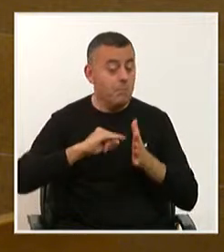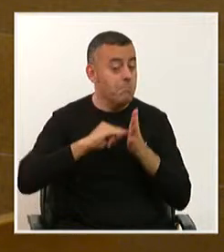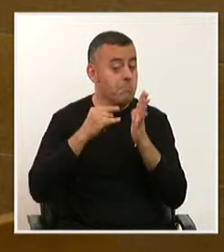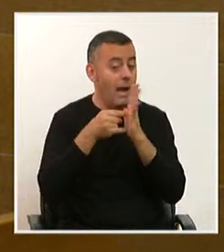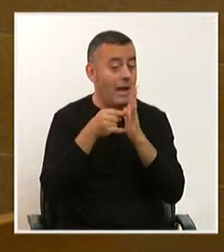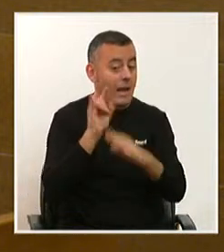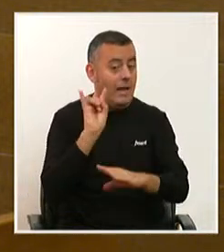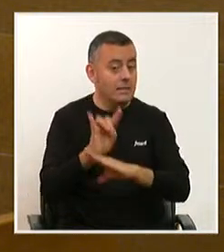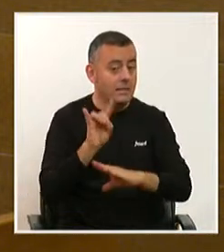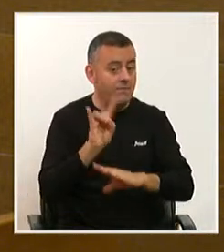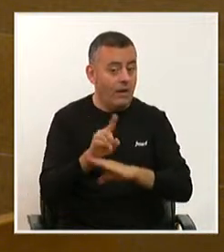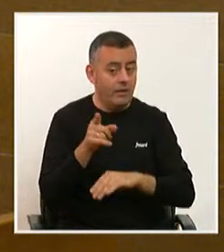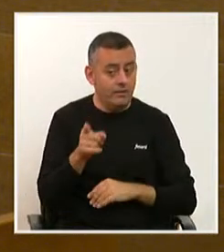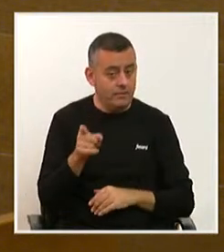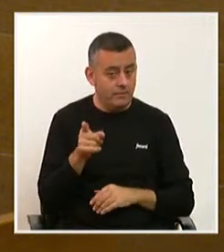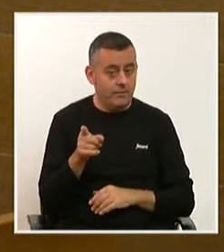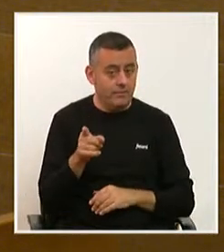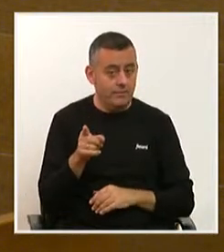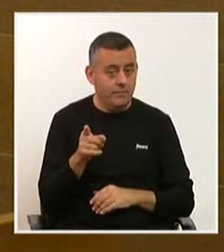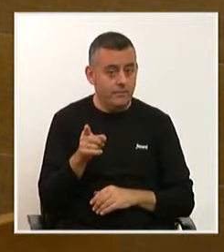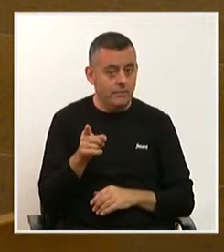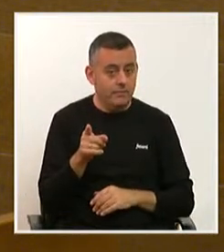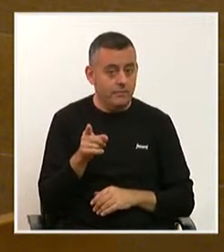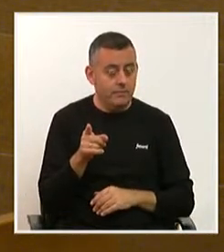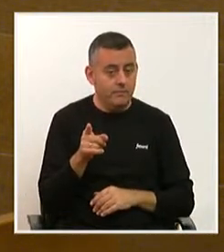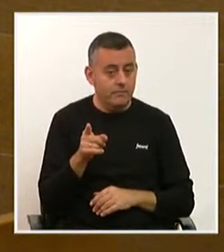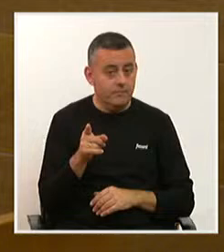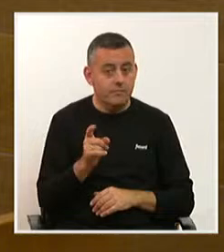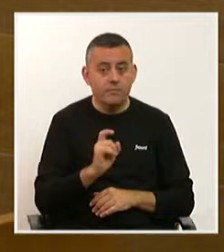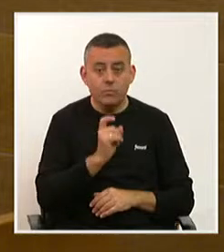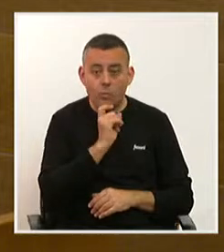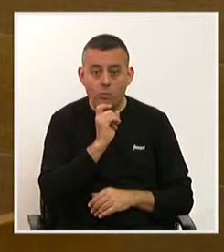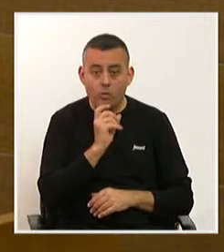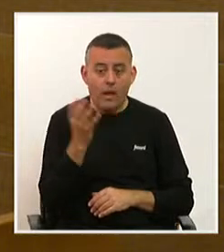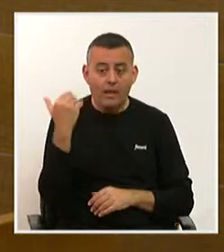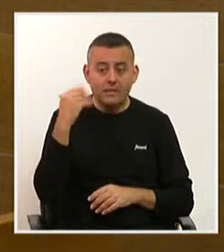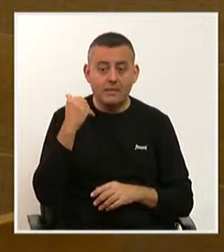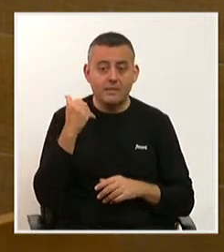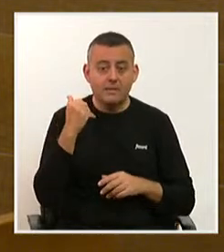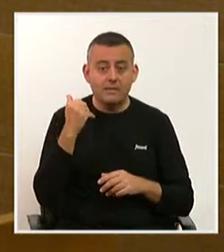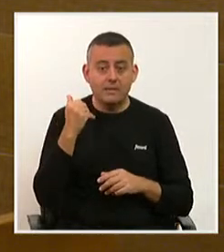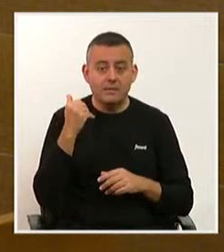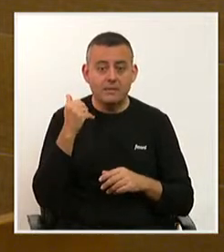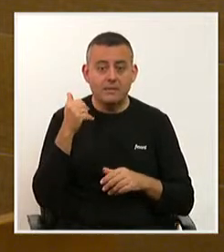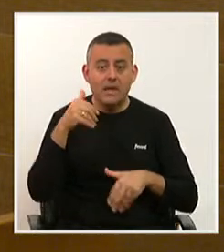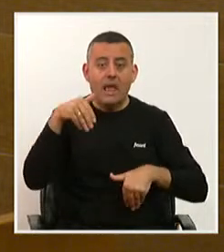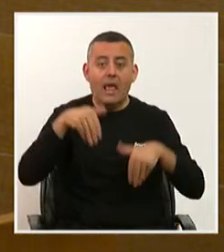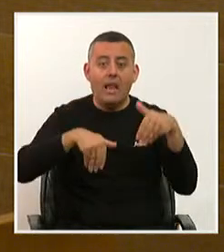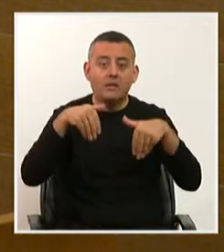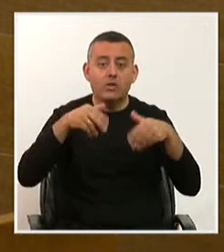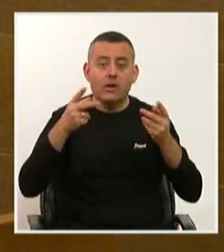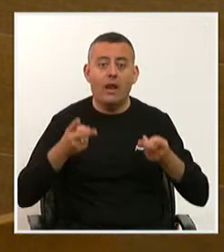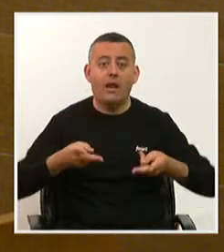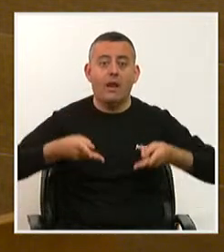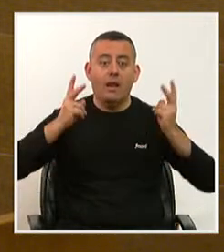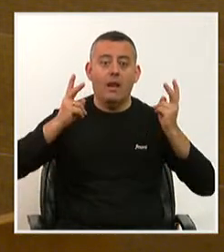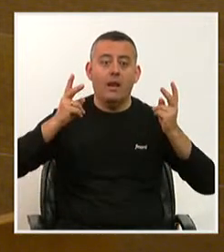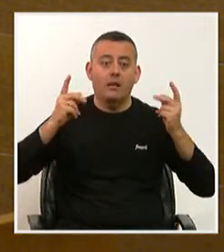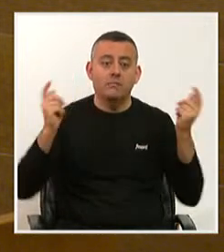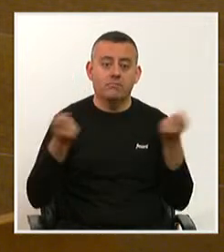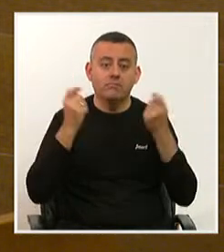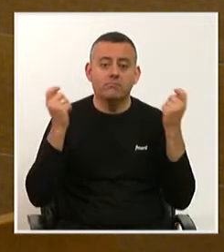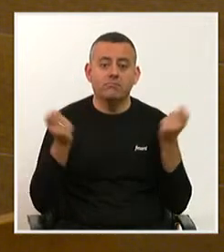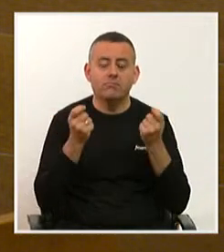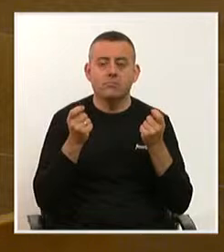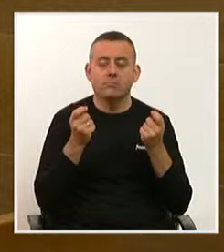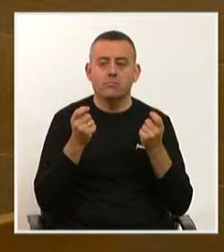pues va a venir a aplicar en un programa electoral pues que no tenía ningún recorrido ustedes no hicieron Ni